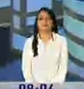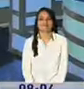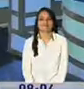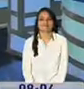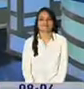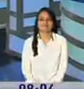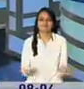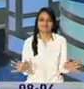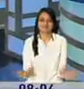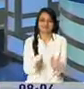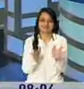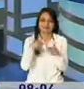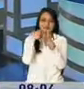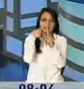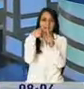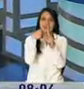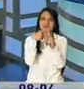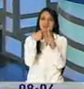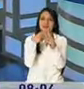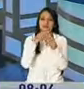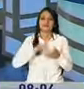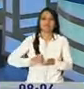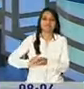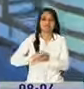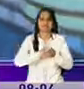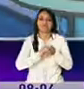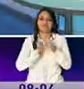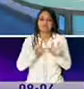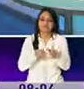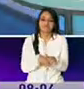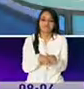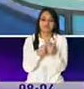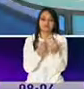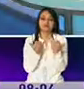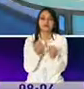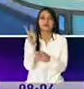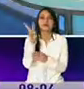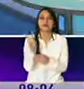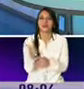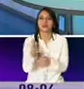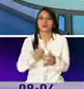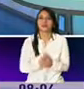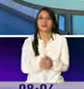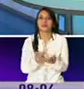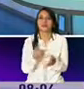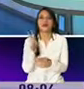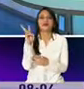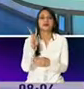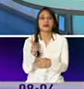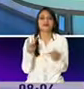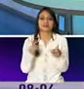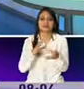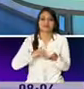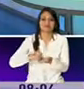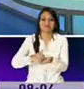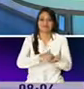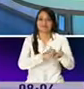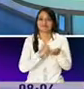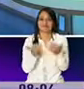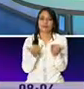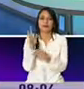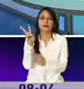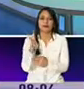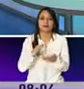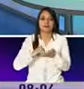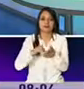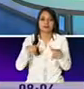y con ánimo, con energía, solidarios. Así comenzamos este viernes. Verito, es viernes y solidarios. El viernes